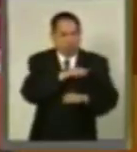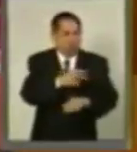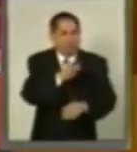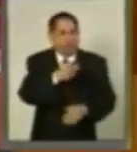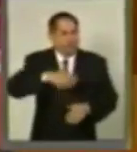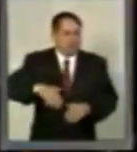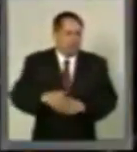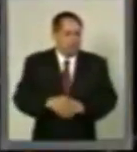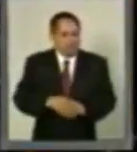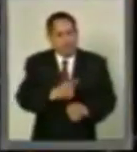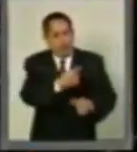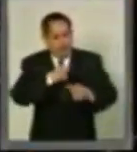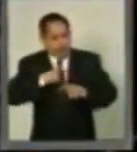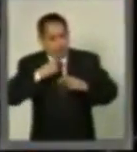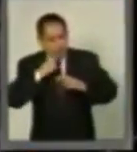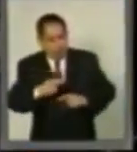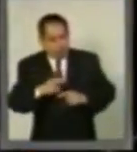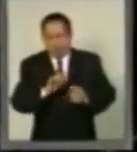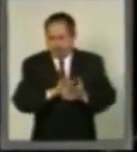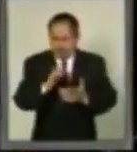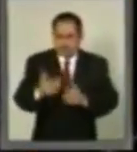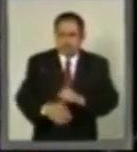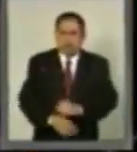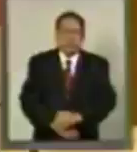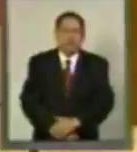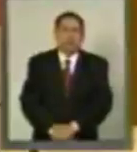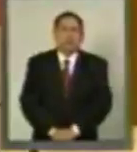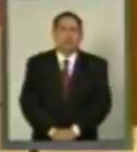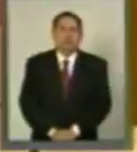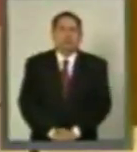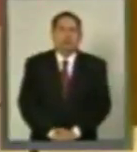este tema? Por su respuesta, muchas gracias.